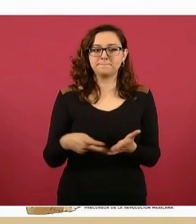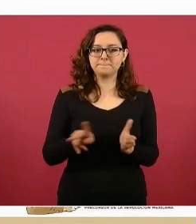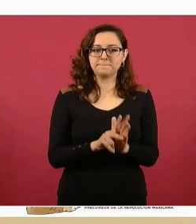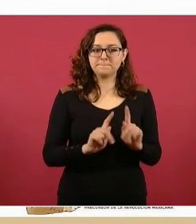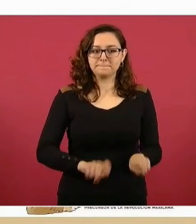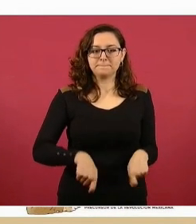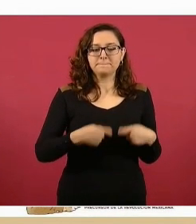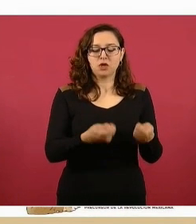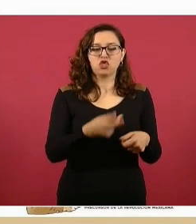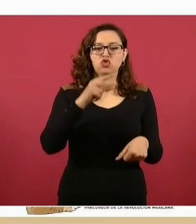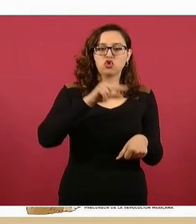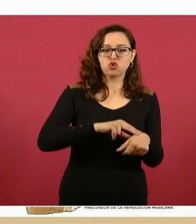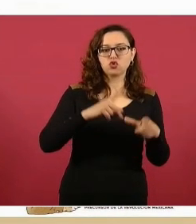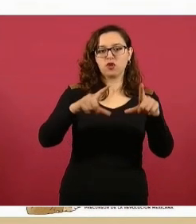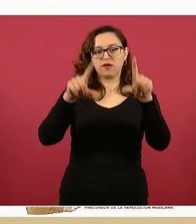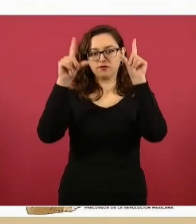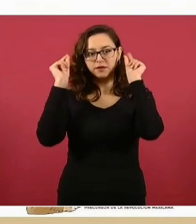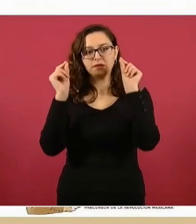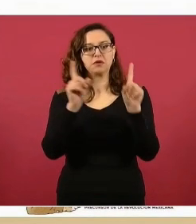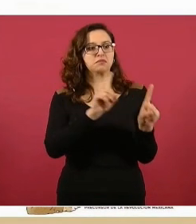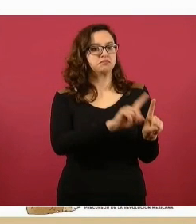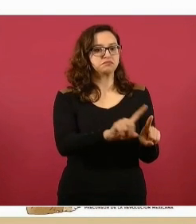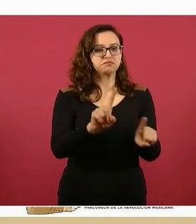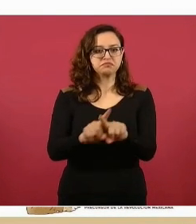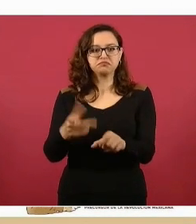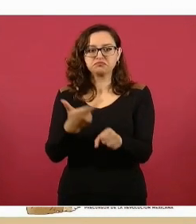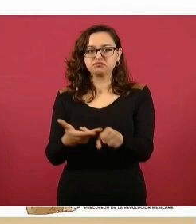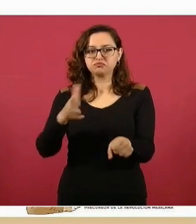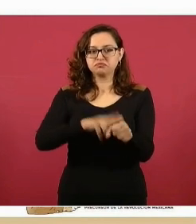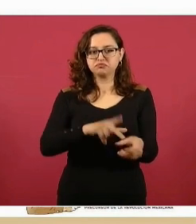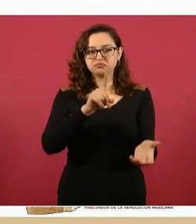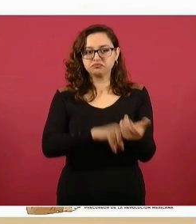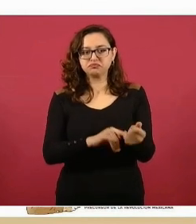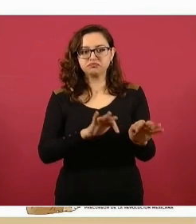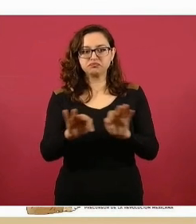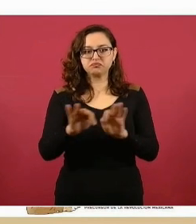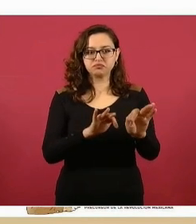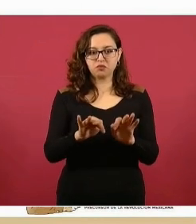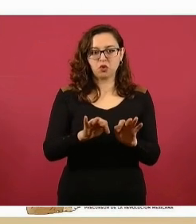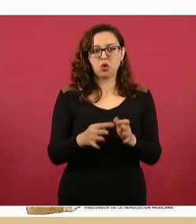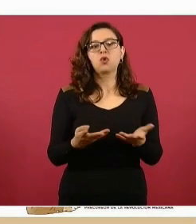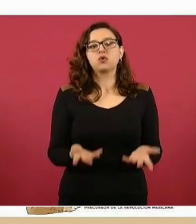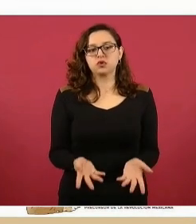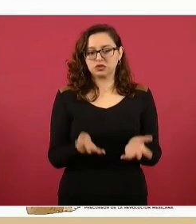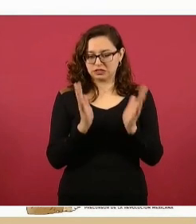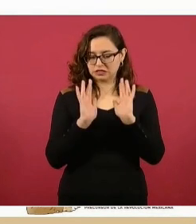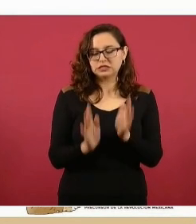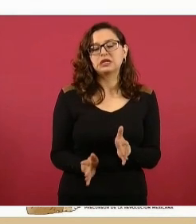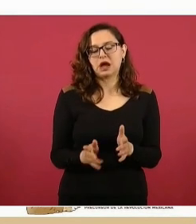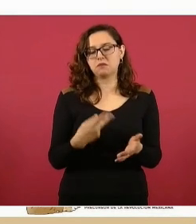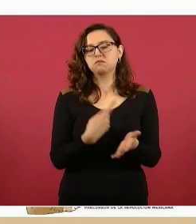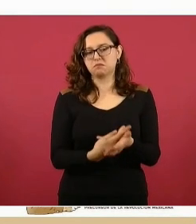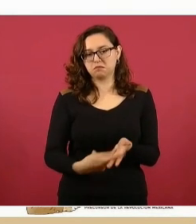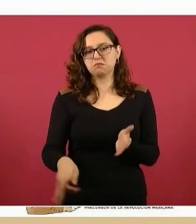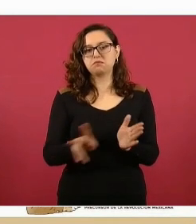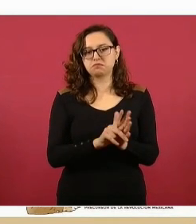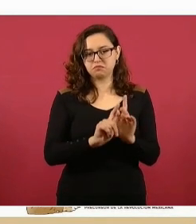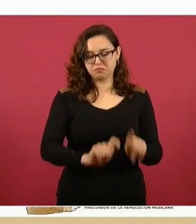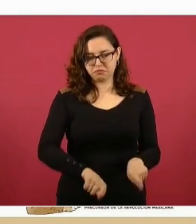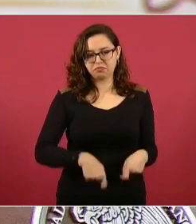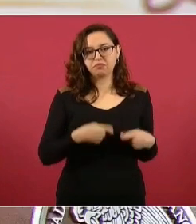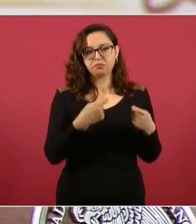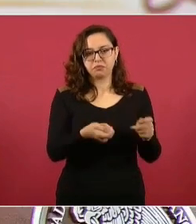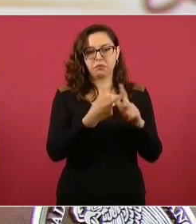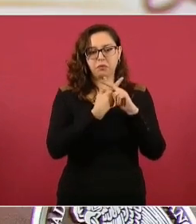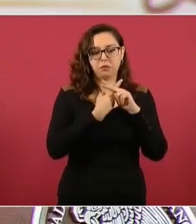enfermeros y otro personal para médicos 909 trabajadores ya iniciaron su proceso de basificación de